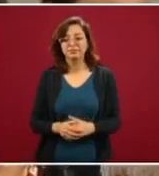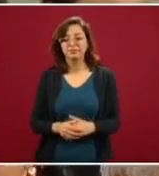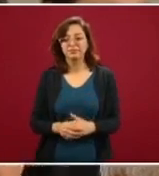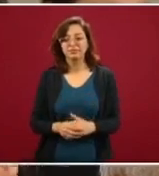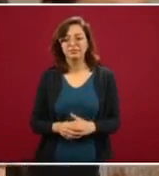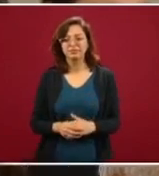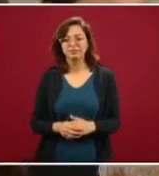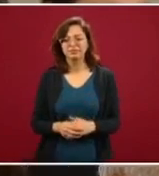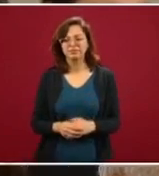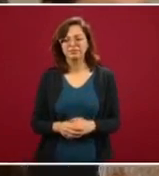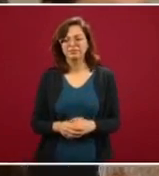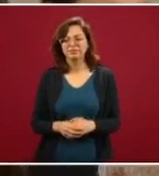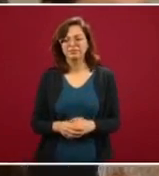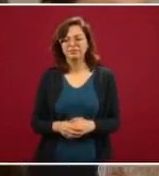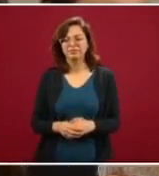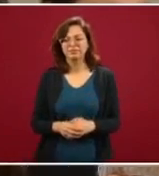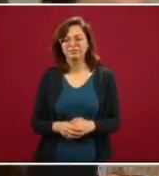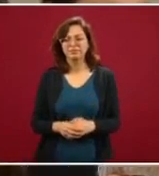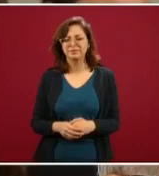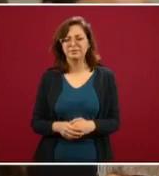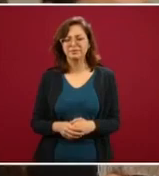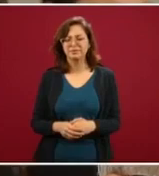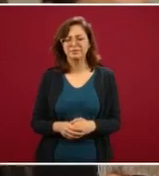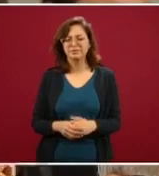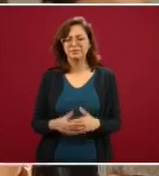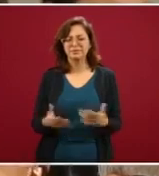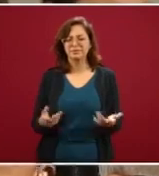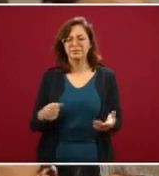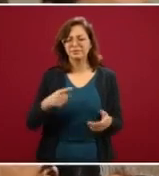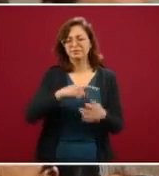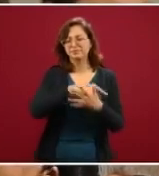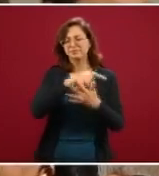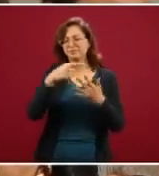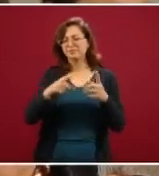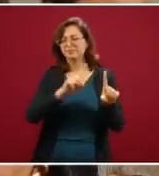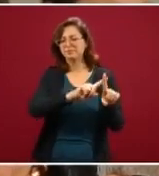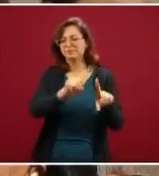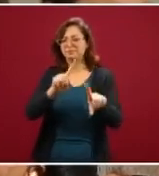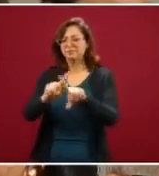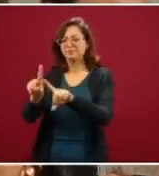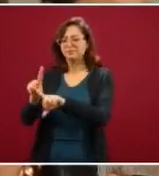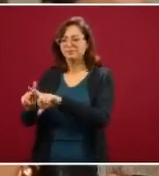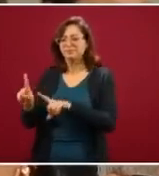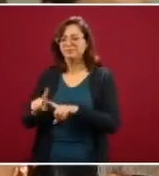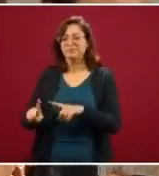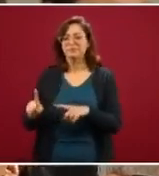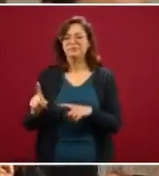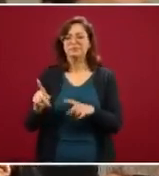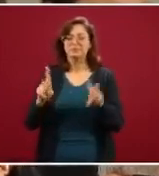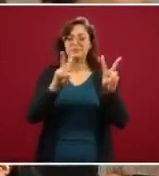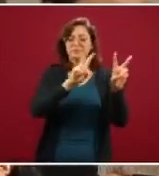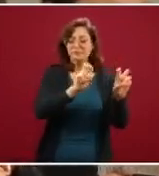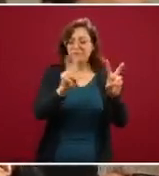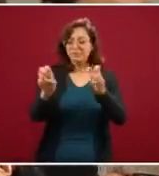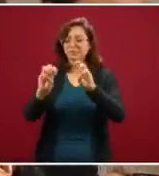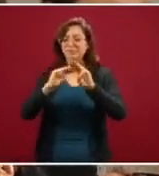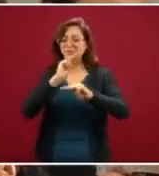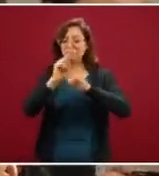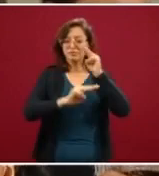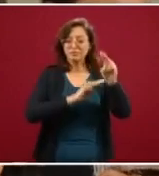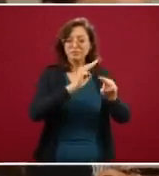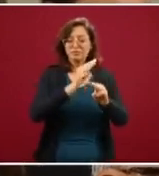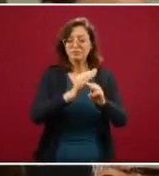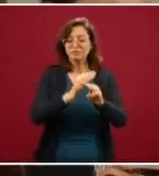inevitable al parecer, y por factores externos que se ha paliado, gracias a Dios, con una política social a los de mero bajo, si